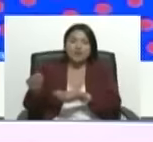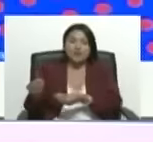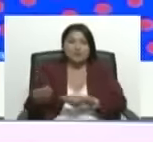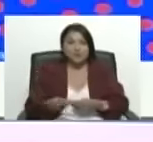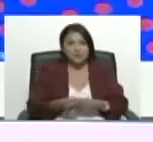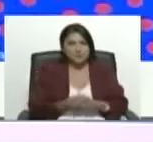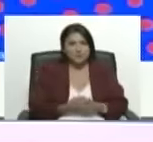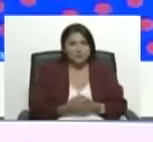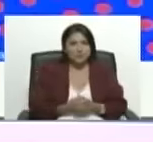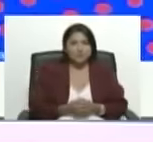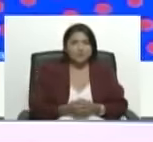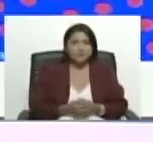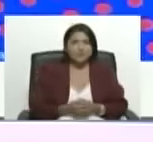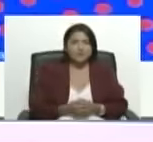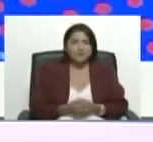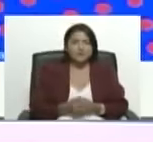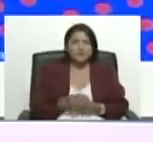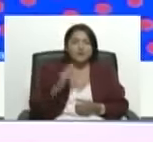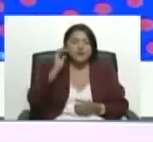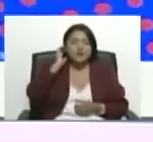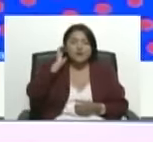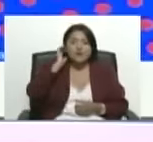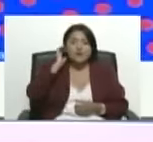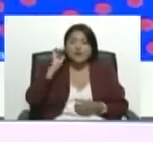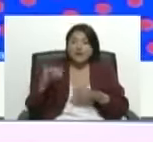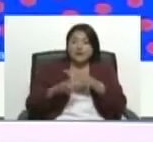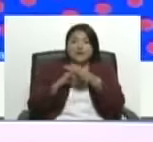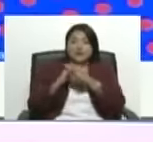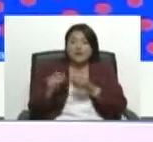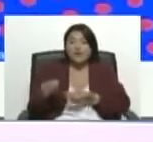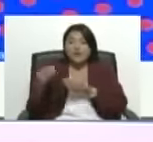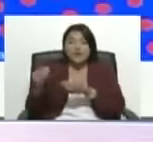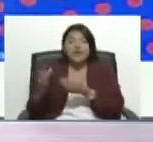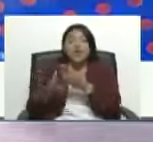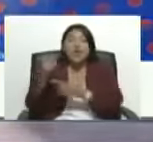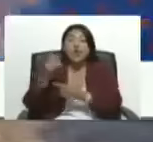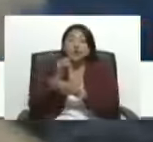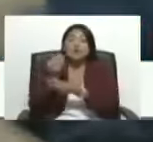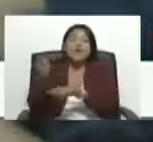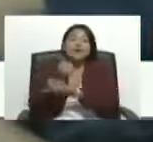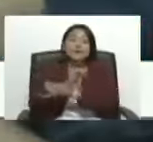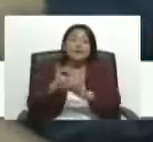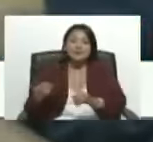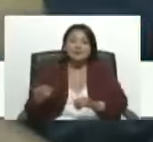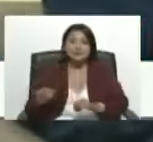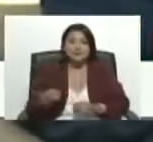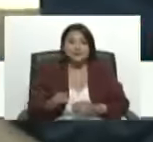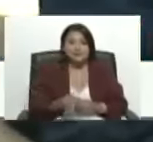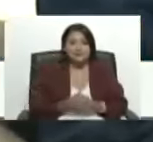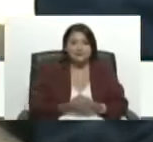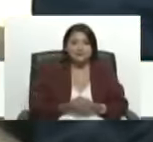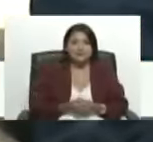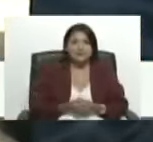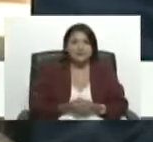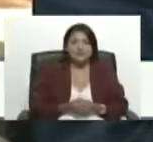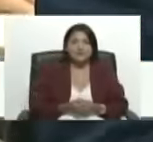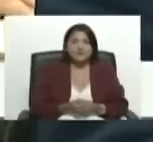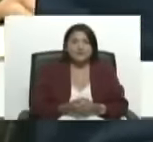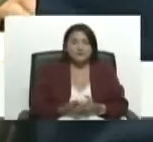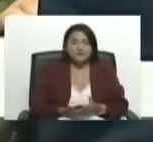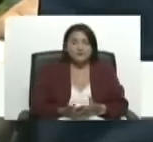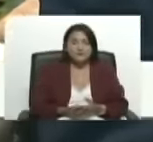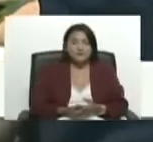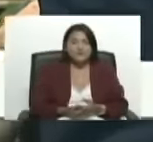cuando el Reino Unido le da la independencia, cuando se la dan y le